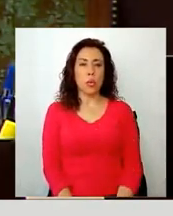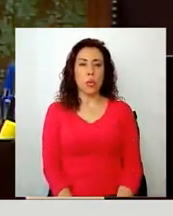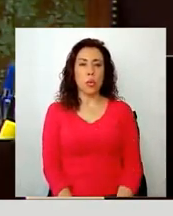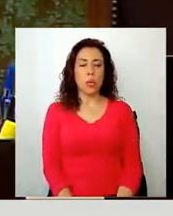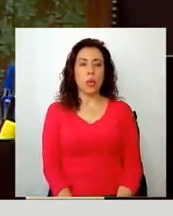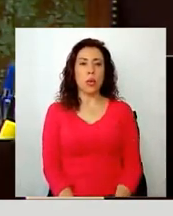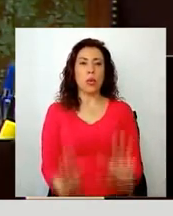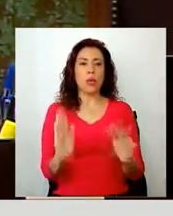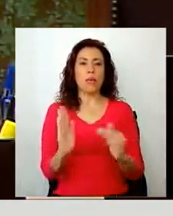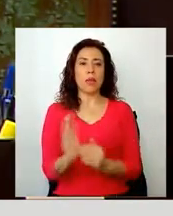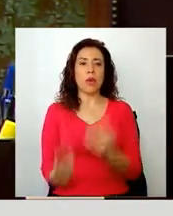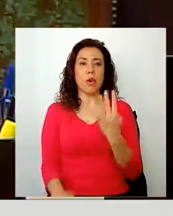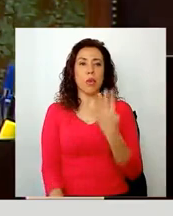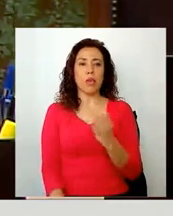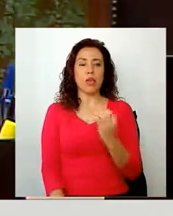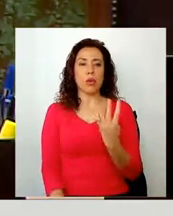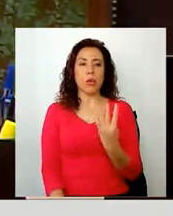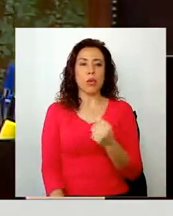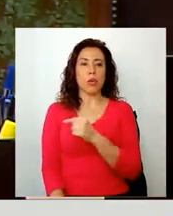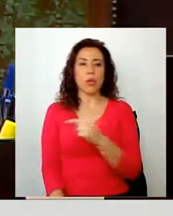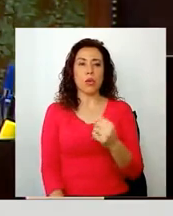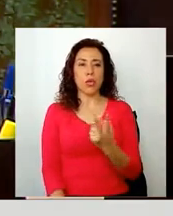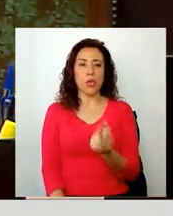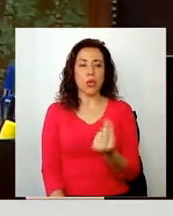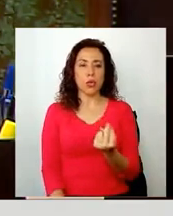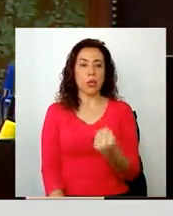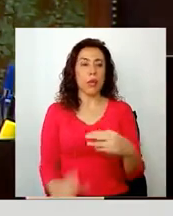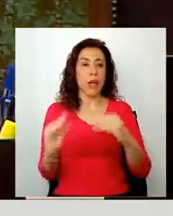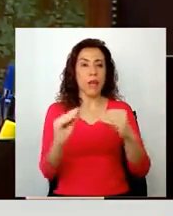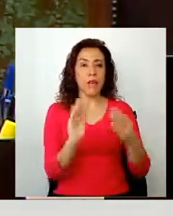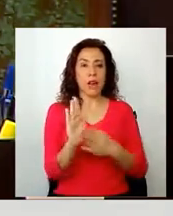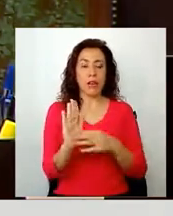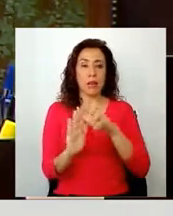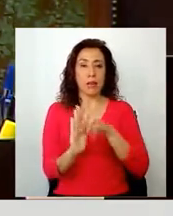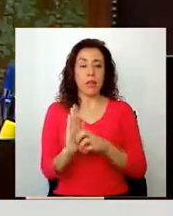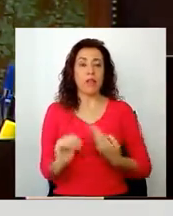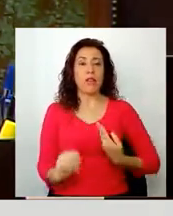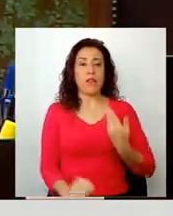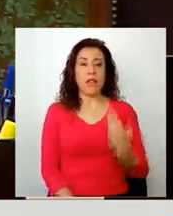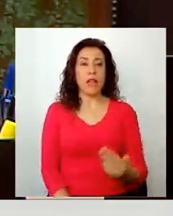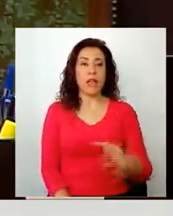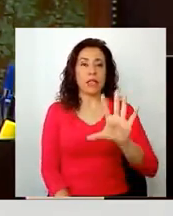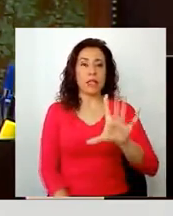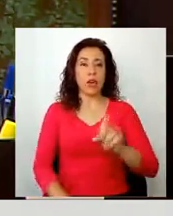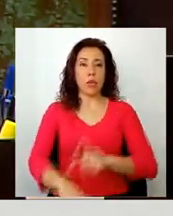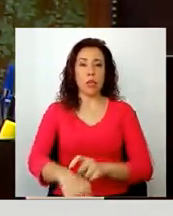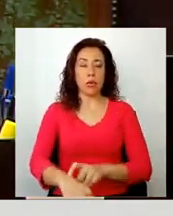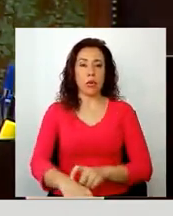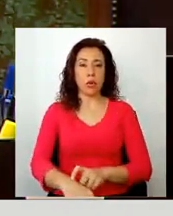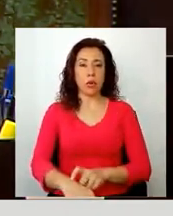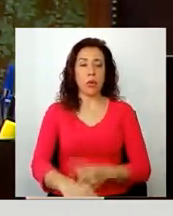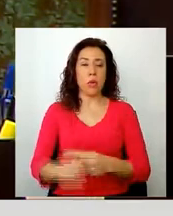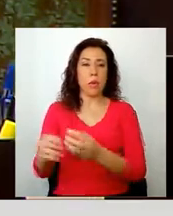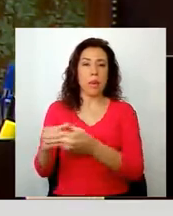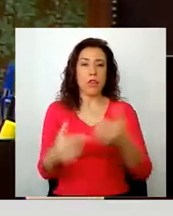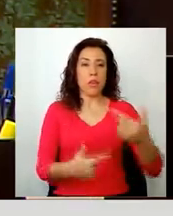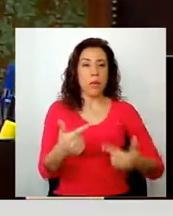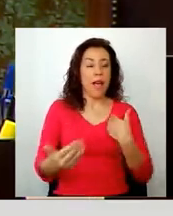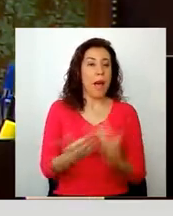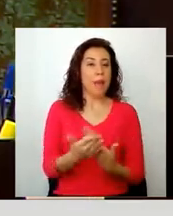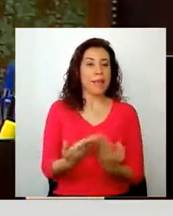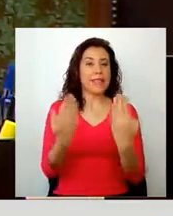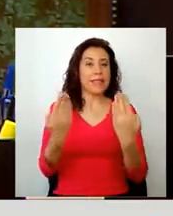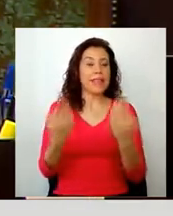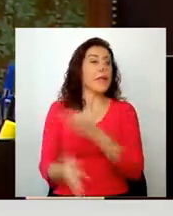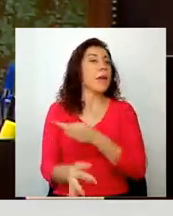9.404 - 12 para la discusión de este proyecto se otorgarán cinco minutos por bancada y aprovechamos de saludar a la ministra